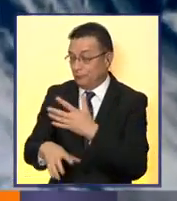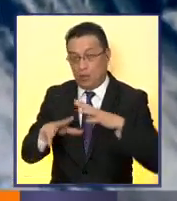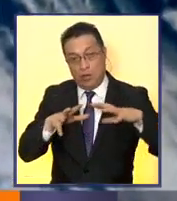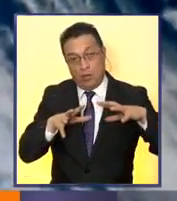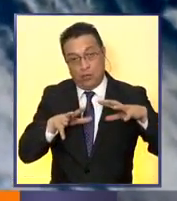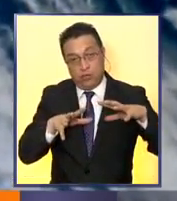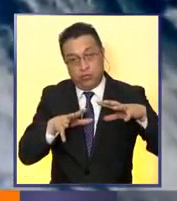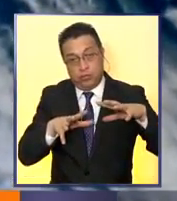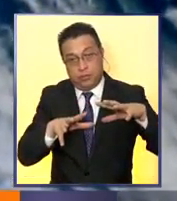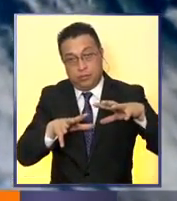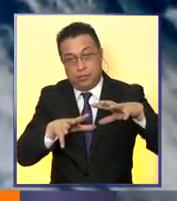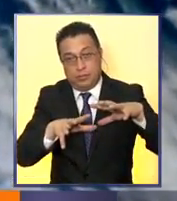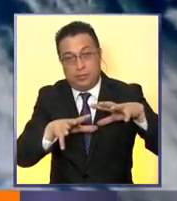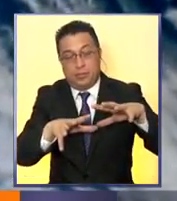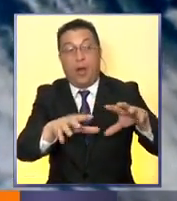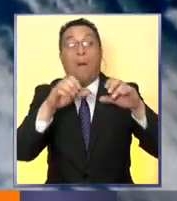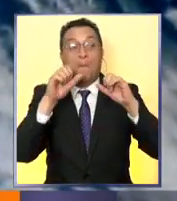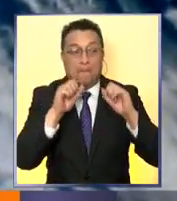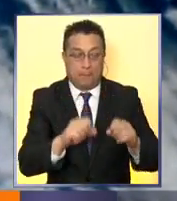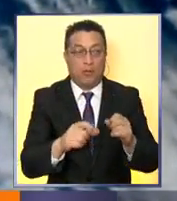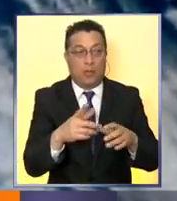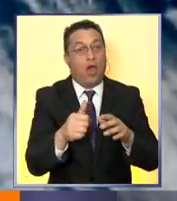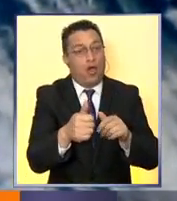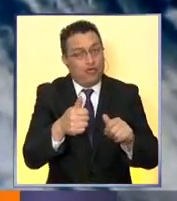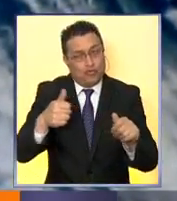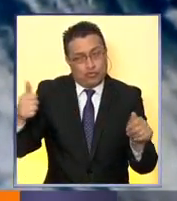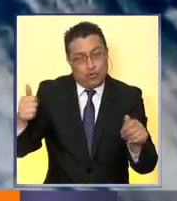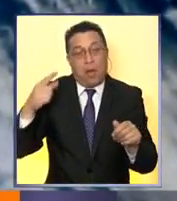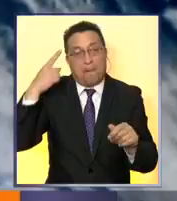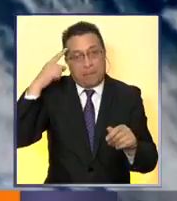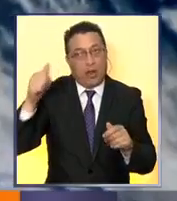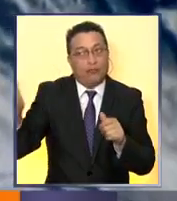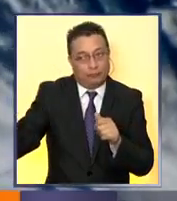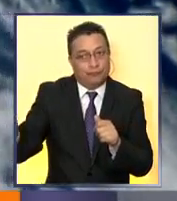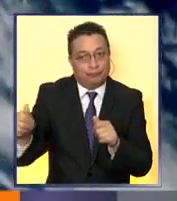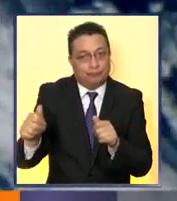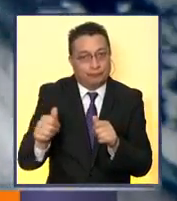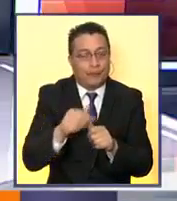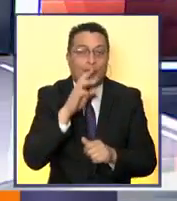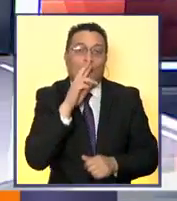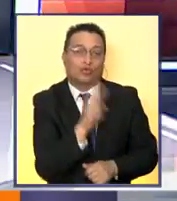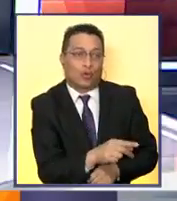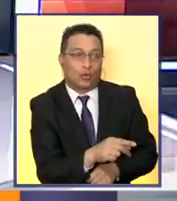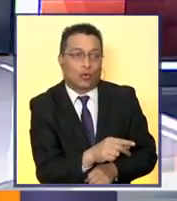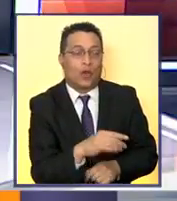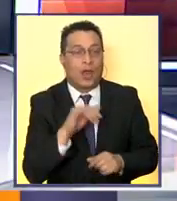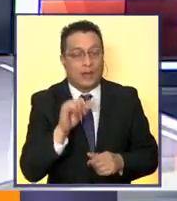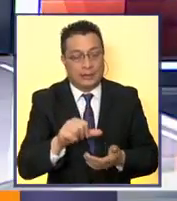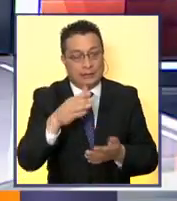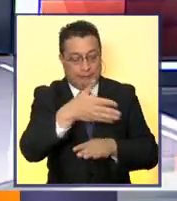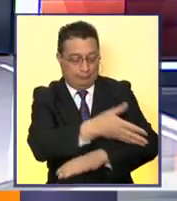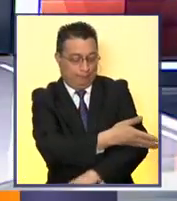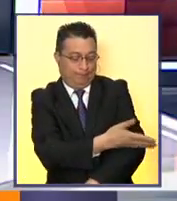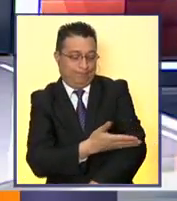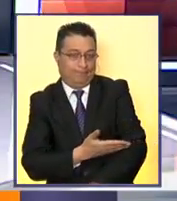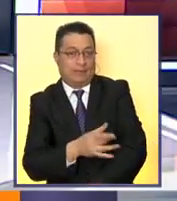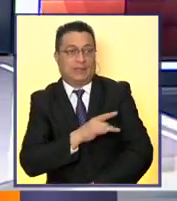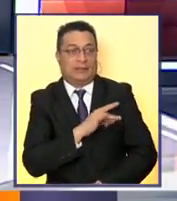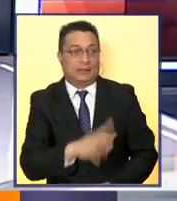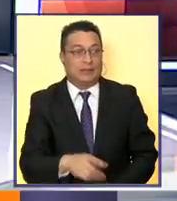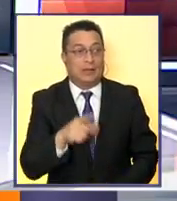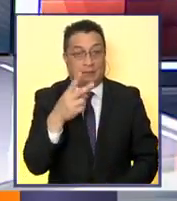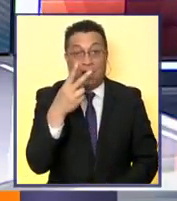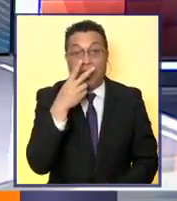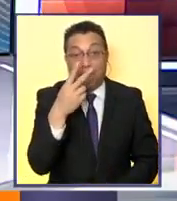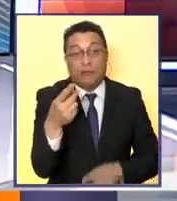algunos sistemas frontales hacia el océano muy adentro, pero que van a comenzar a llegar al sur y también a la zona central del país. En el Windy vamos a ver